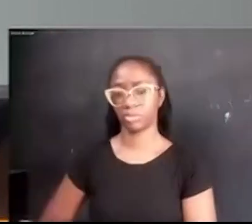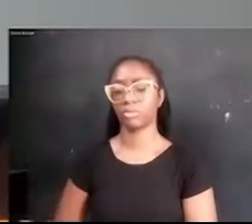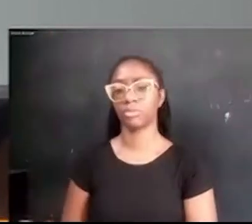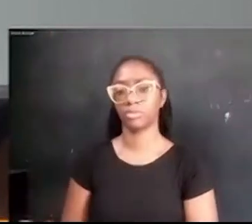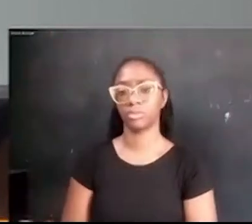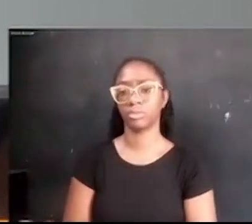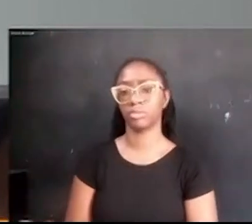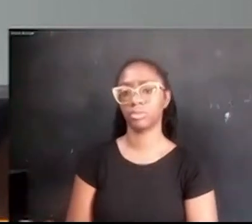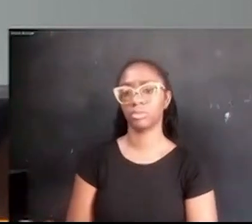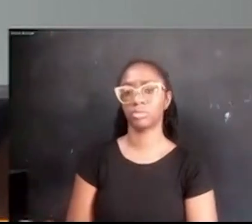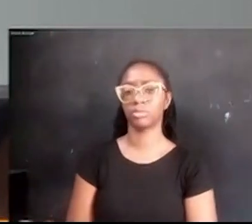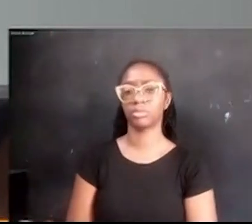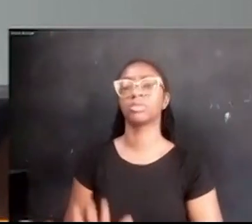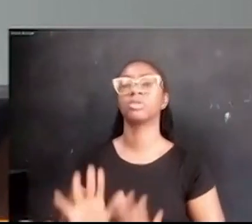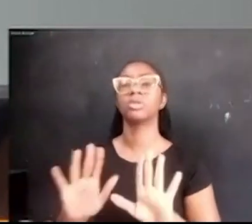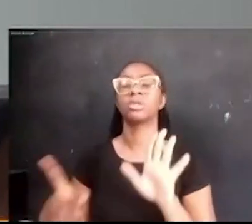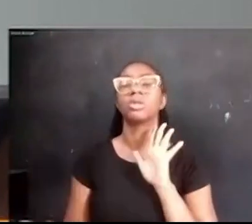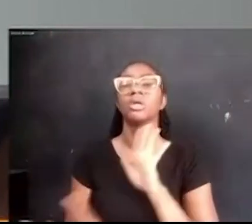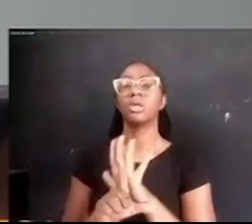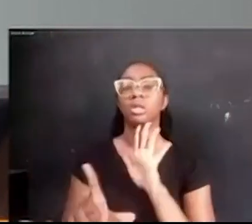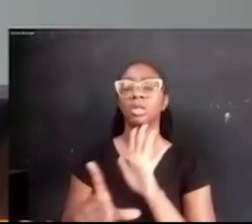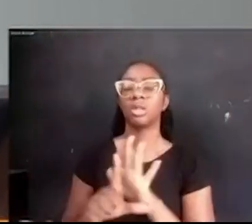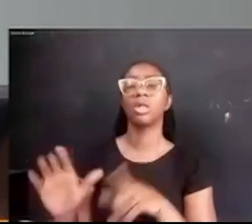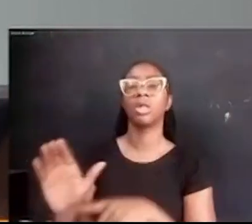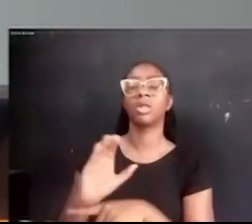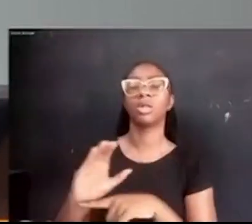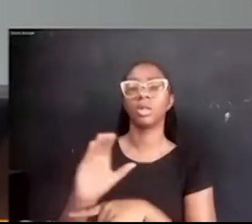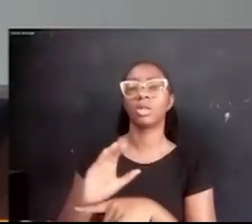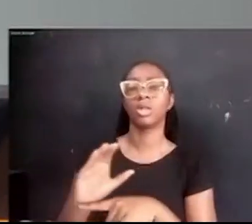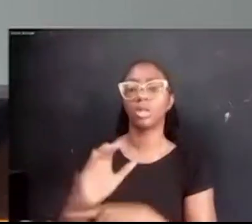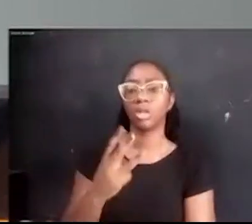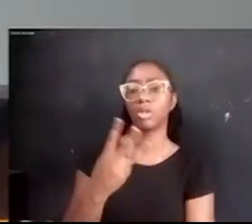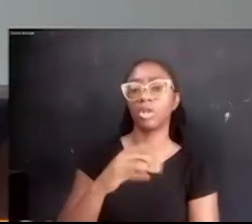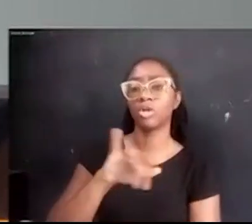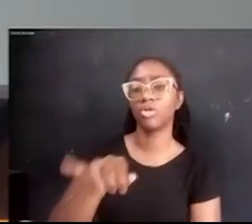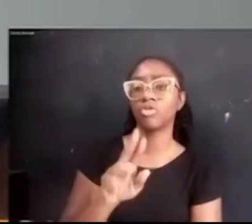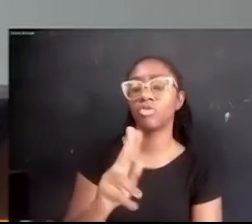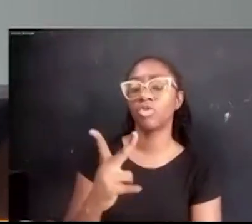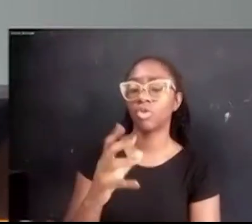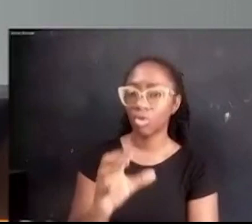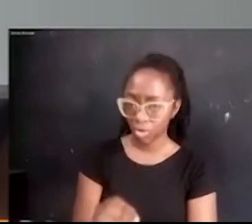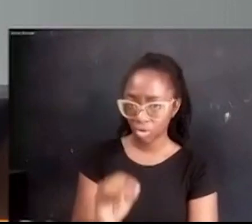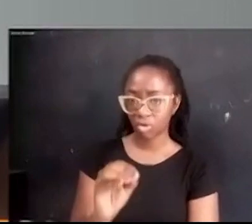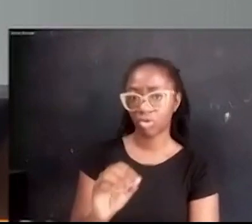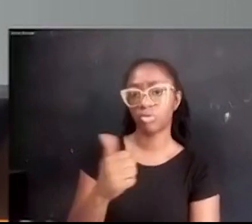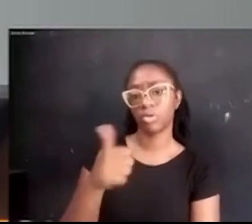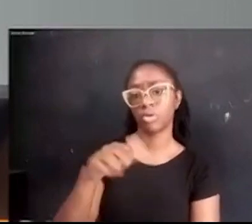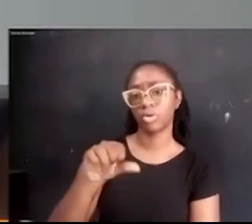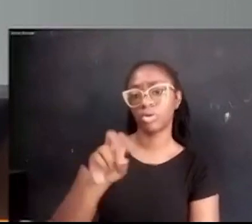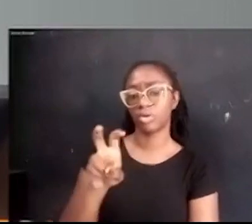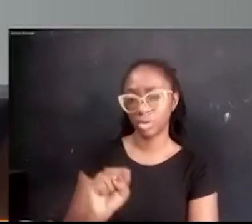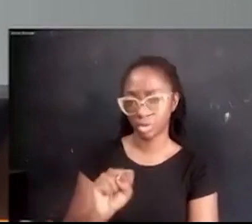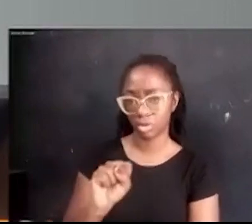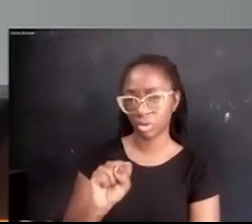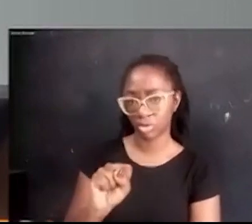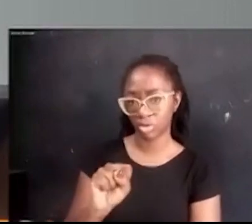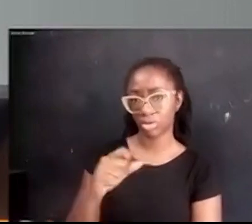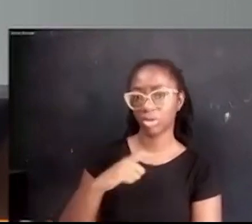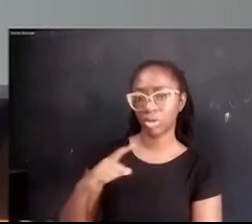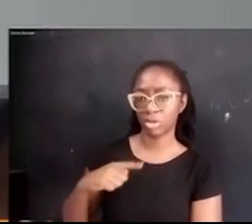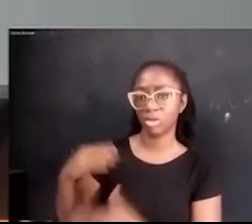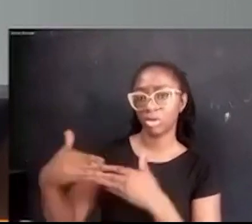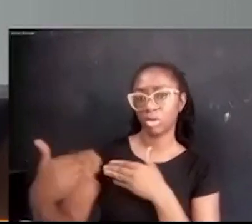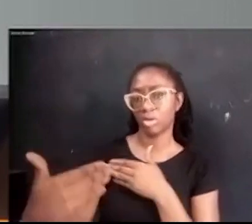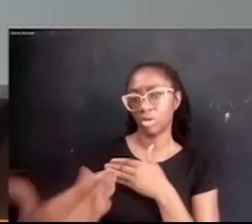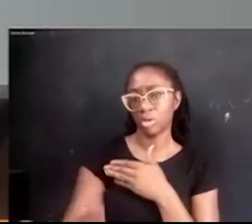ley constitucional del 3 de junio de 1958, la cual modificó el procedimiento para la